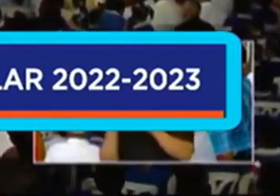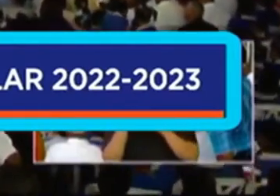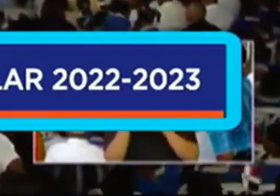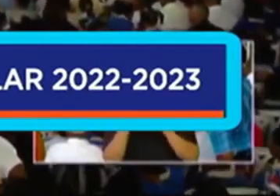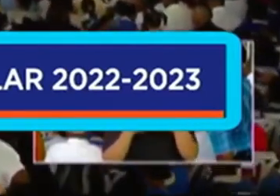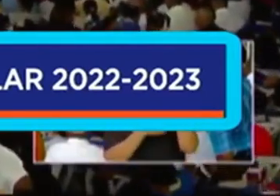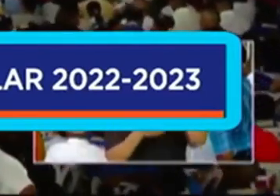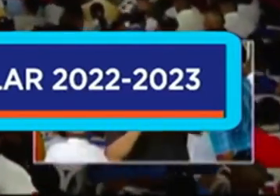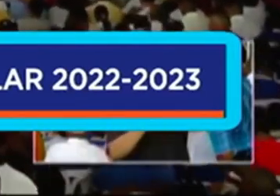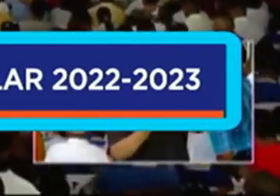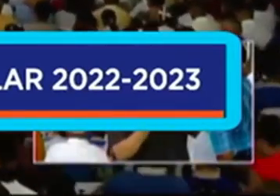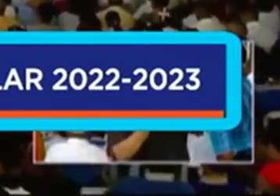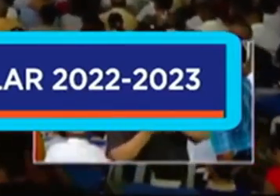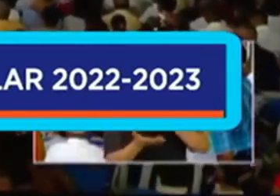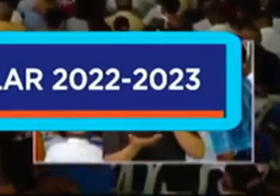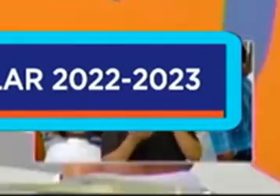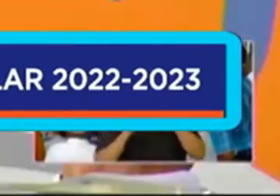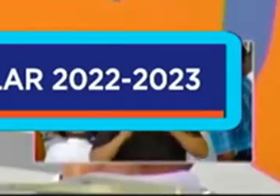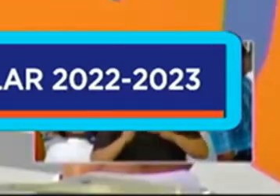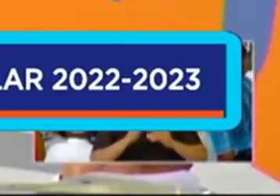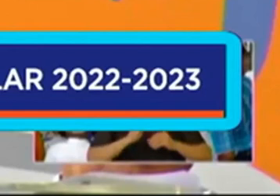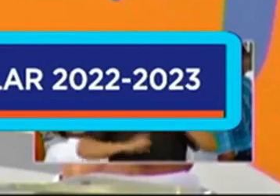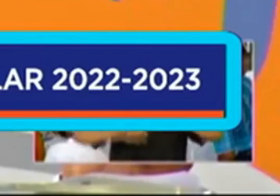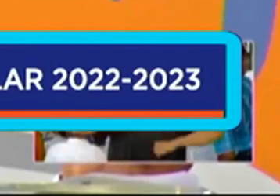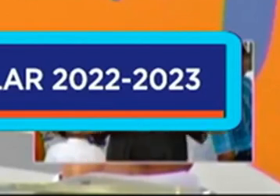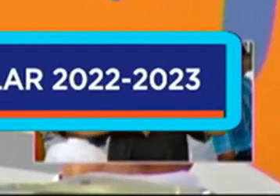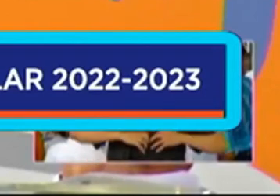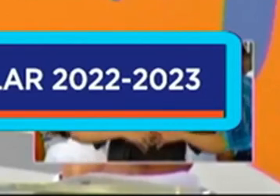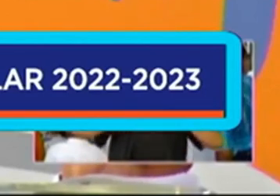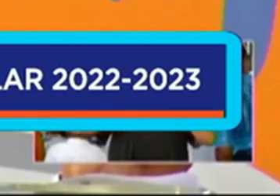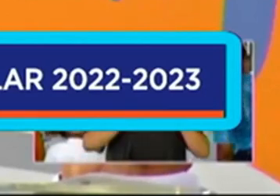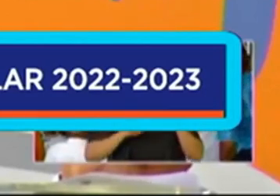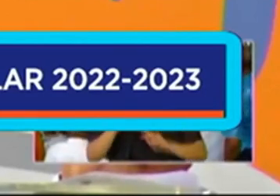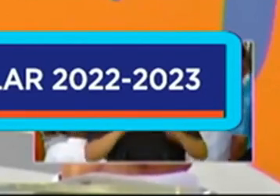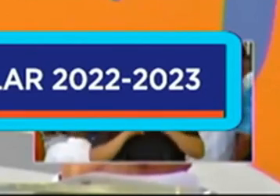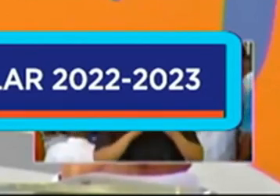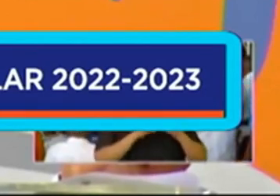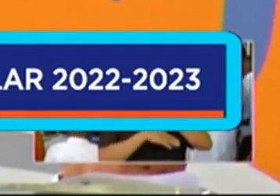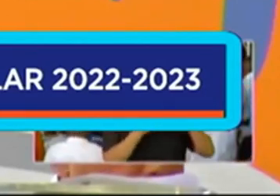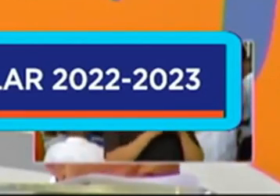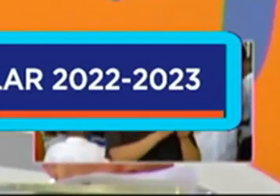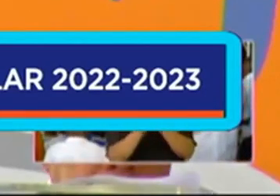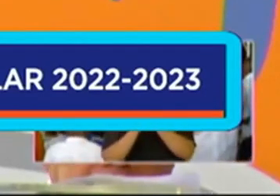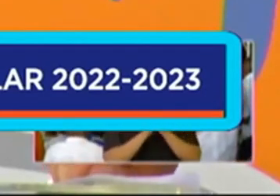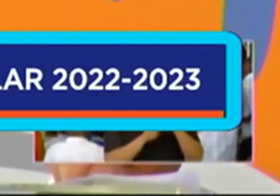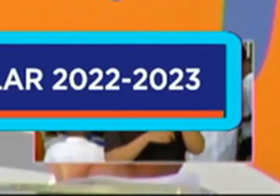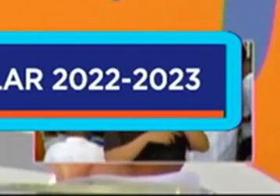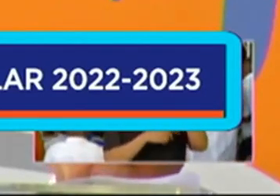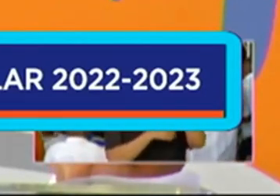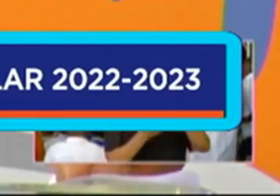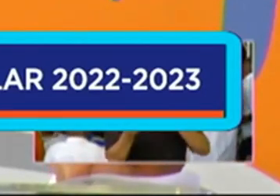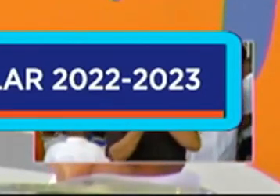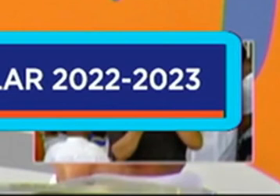la escuela donde se forma la ciudadanía, y por eso todos a una debemos dar